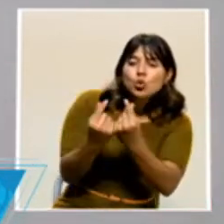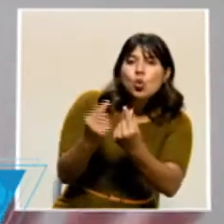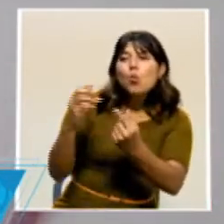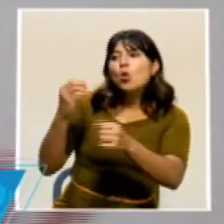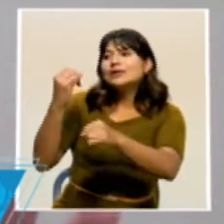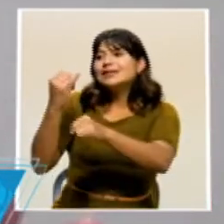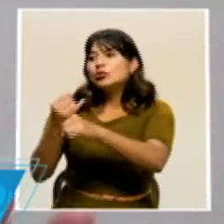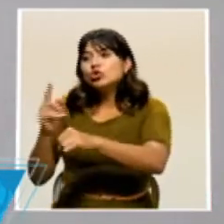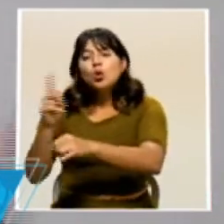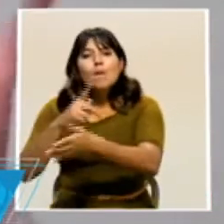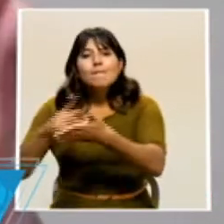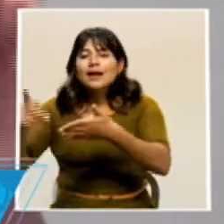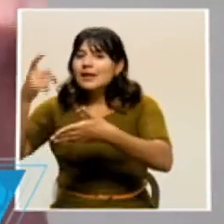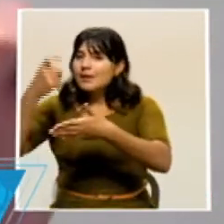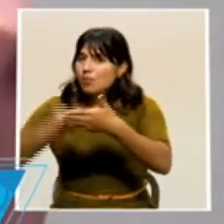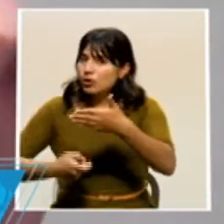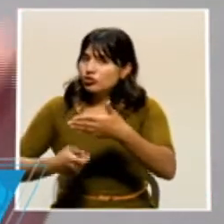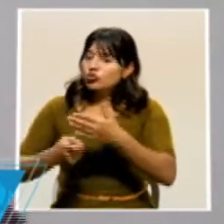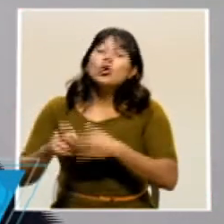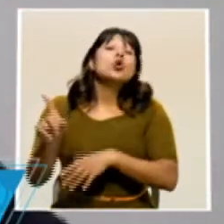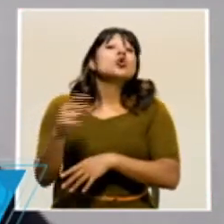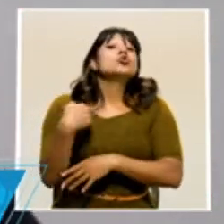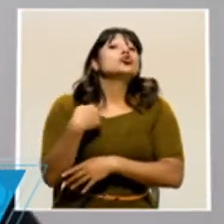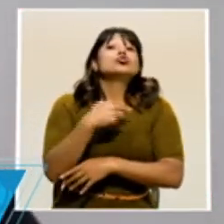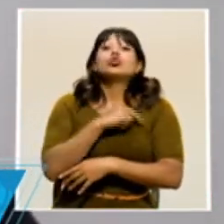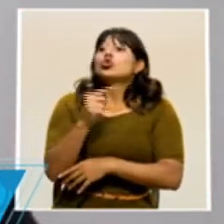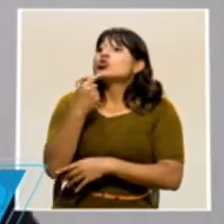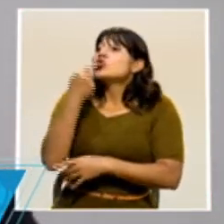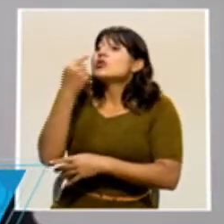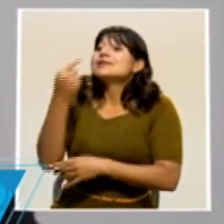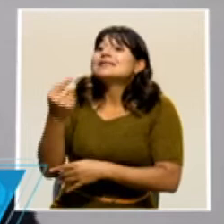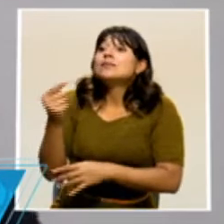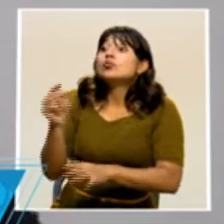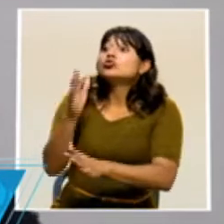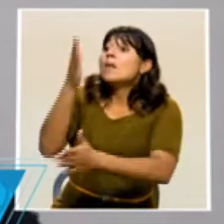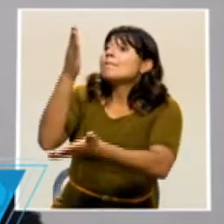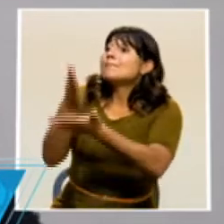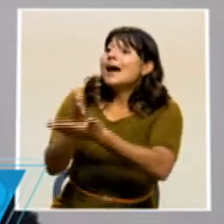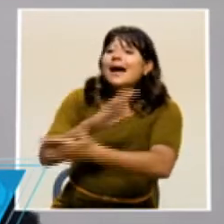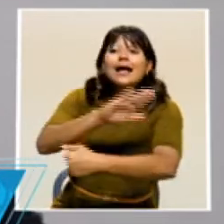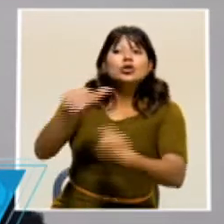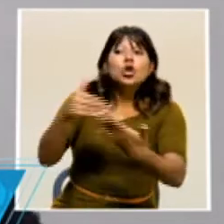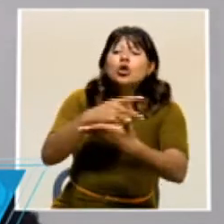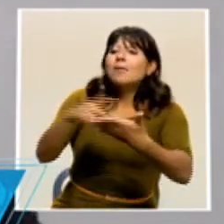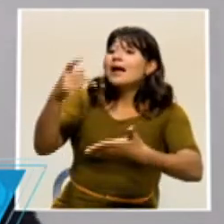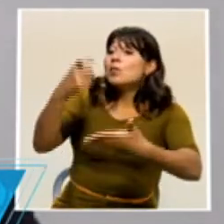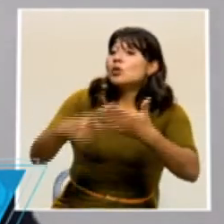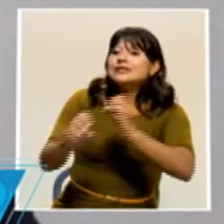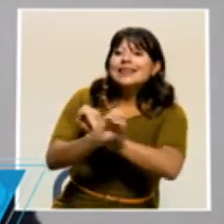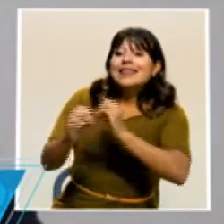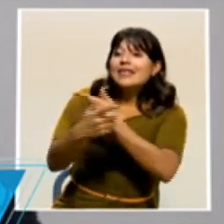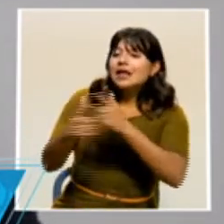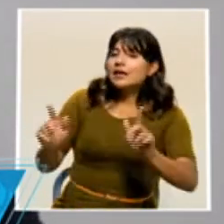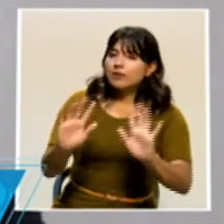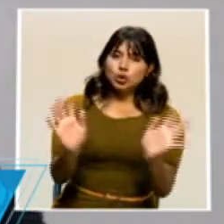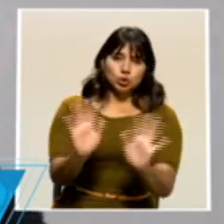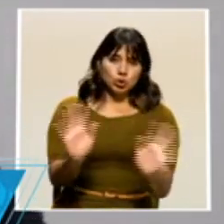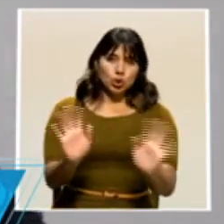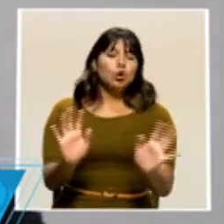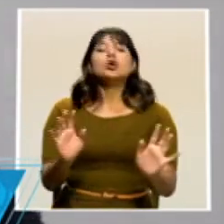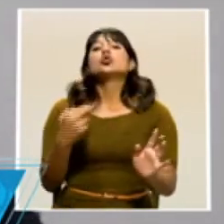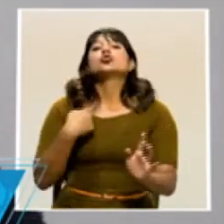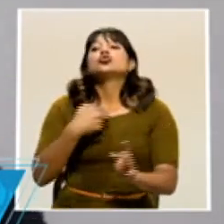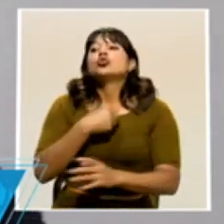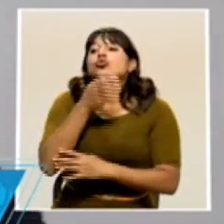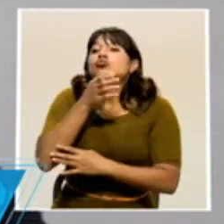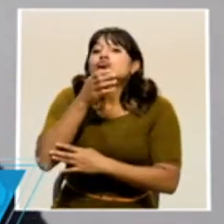se exonere, revisemos. ¿Por qué? Porque, bueno, nosotros como país hemos otorgado exoneraciones por